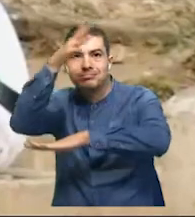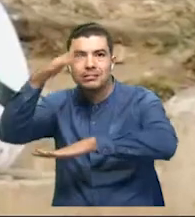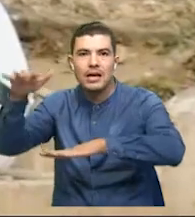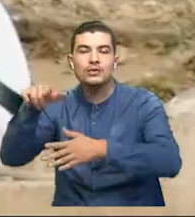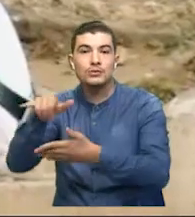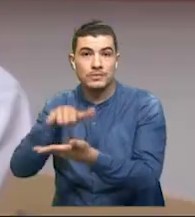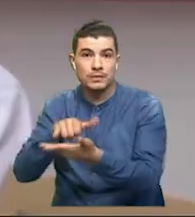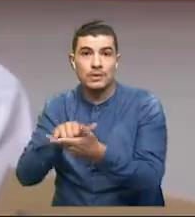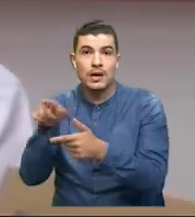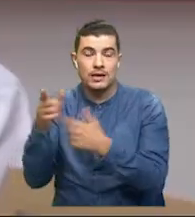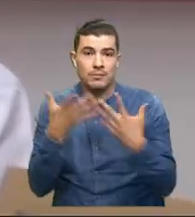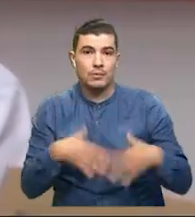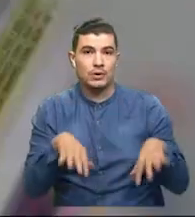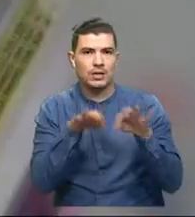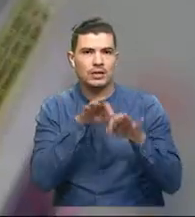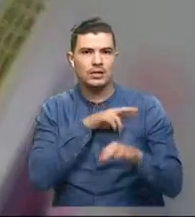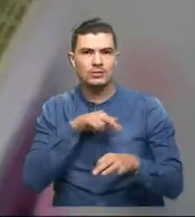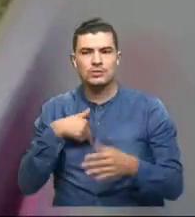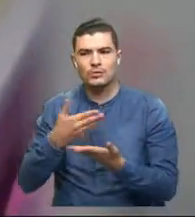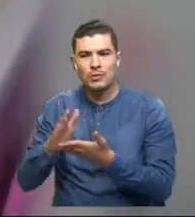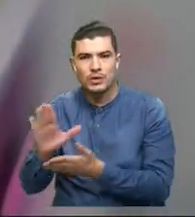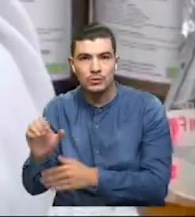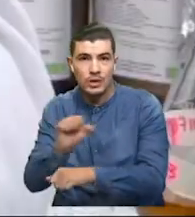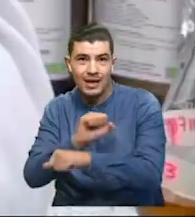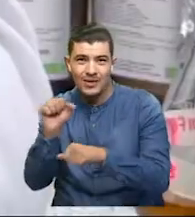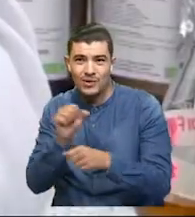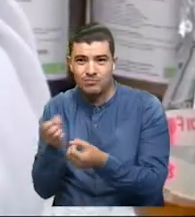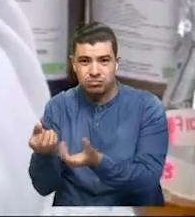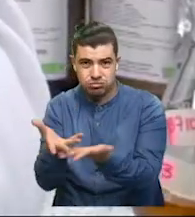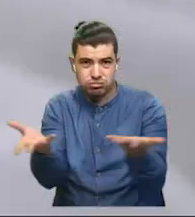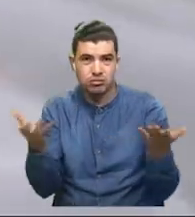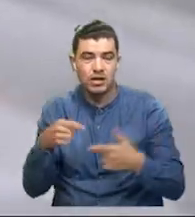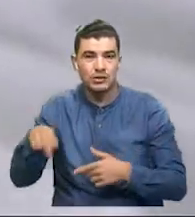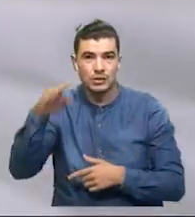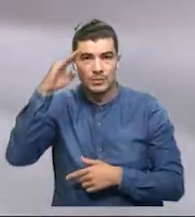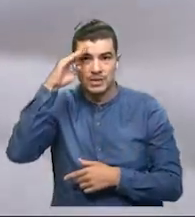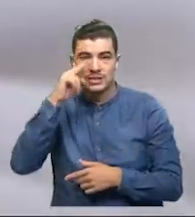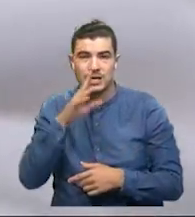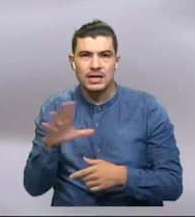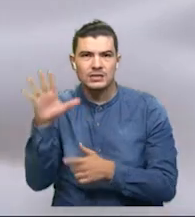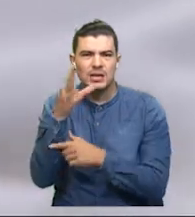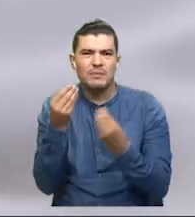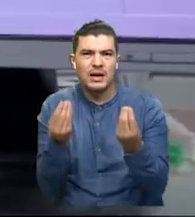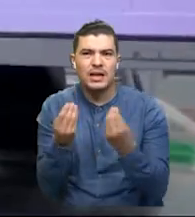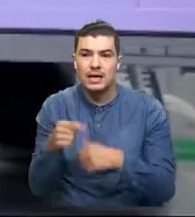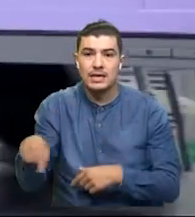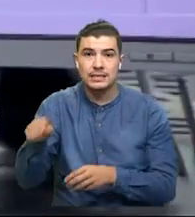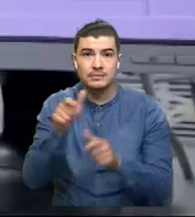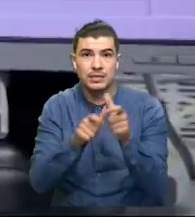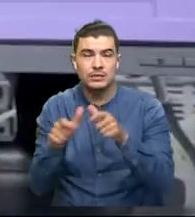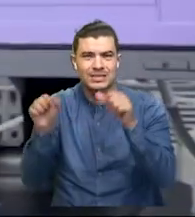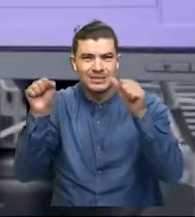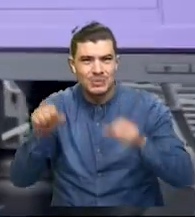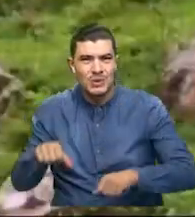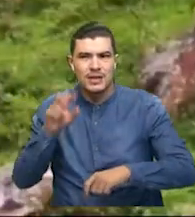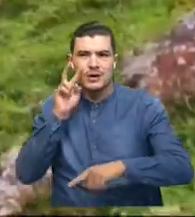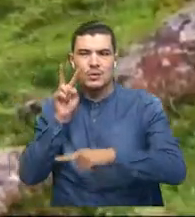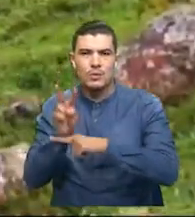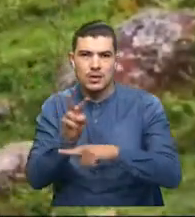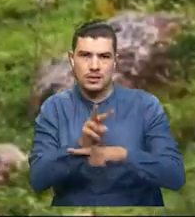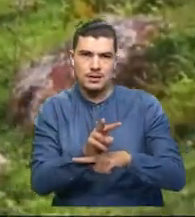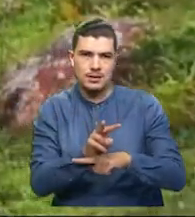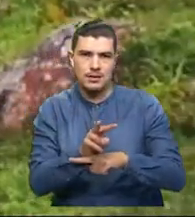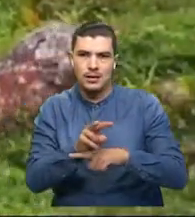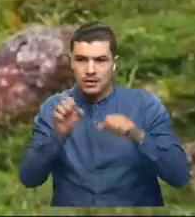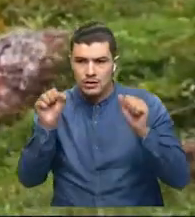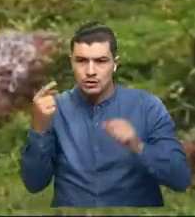ahí la importancia de la dotación de estos vehículos que le entregamos a la Policía Nacional para que ellos puedan custodiar, no